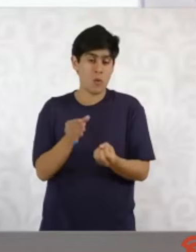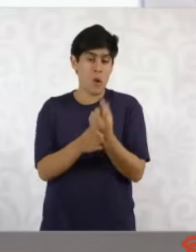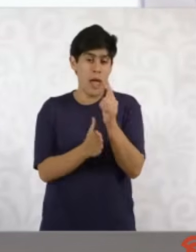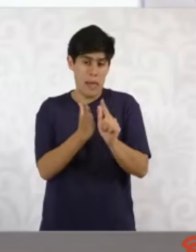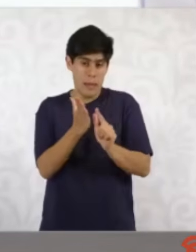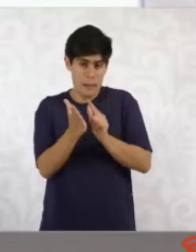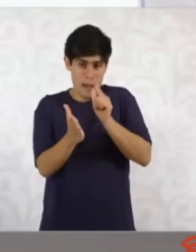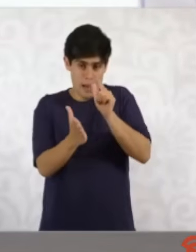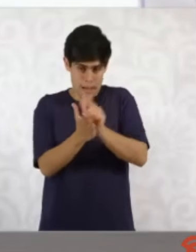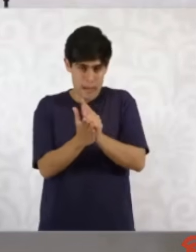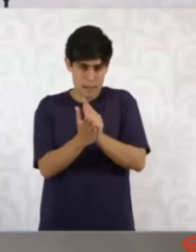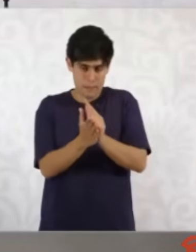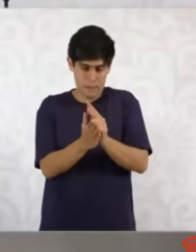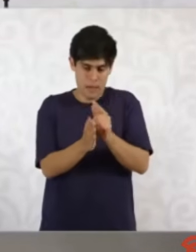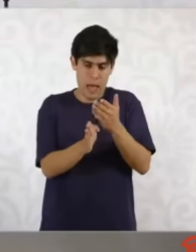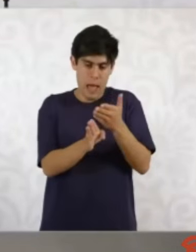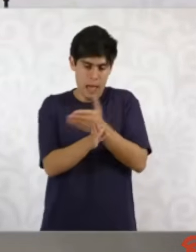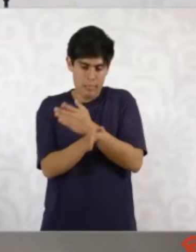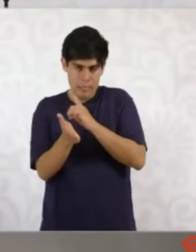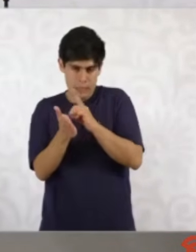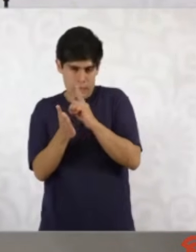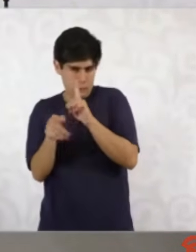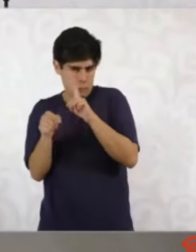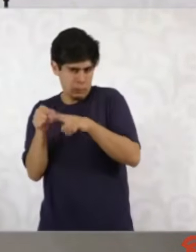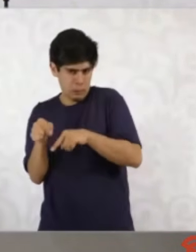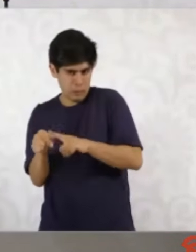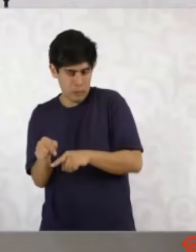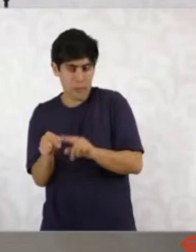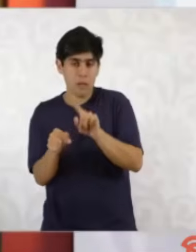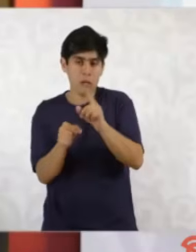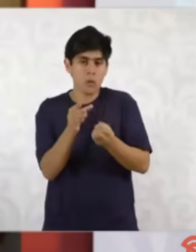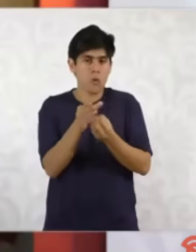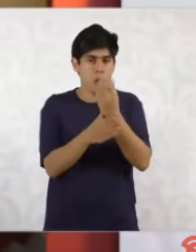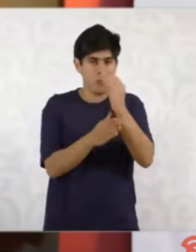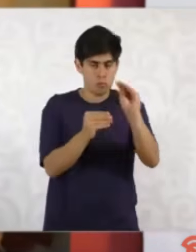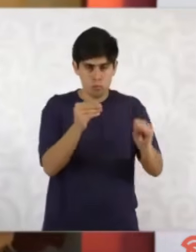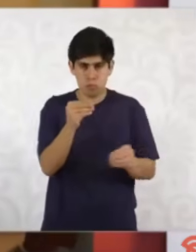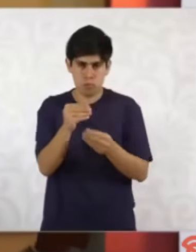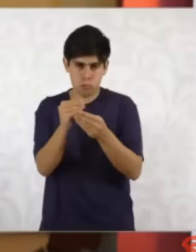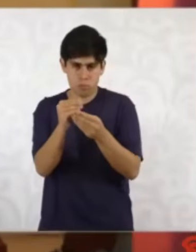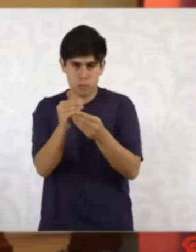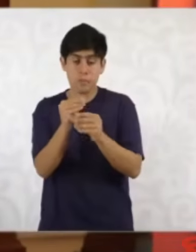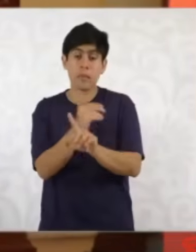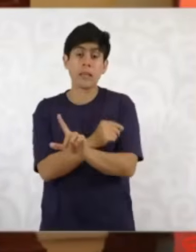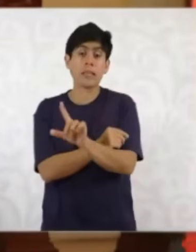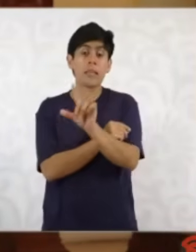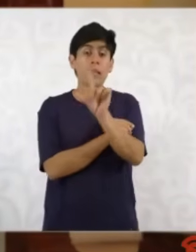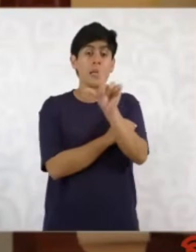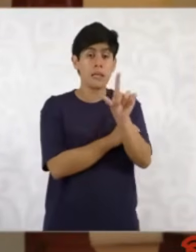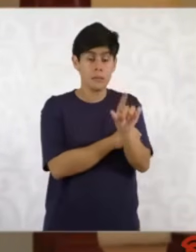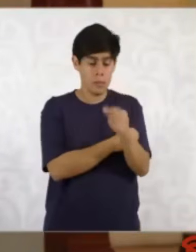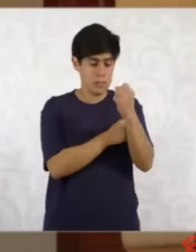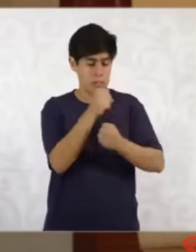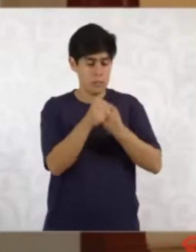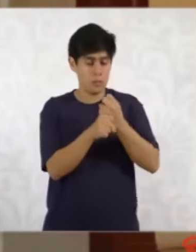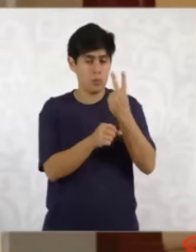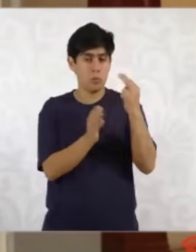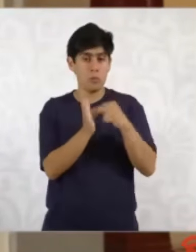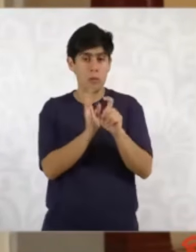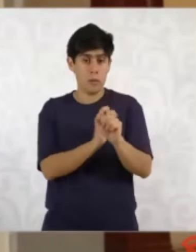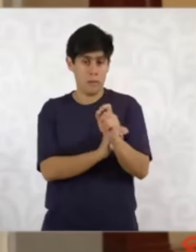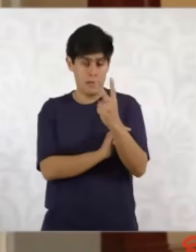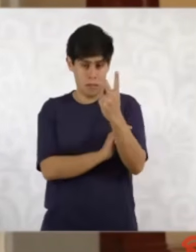quitan los mecanismos de cumplimiento. Y luego hay una discusión en la Corte. Y en 2022, no